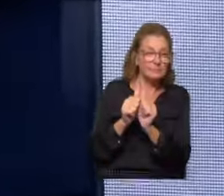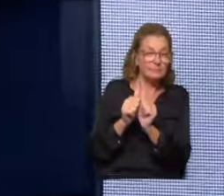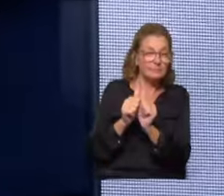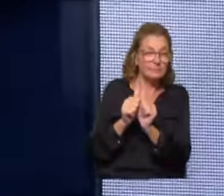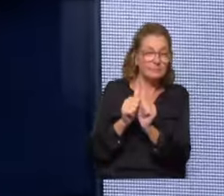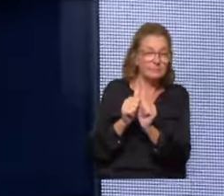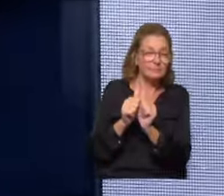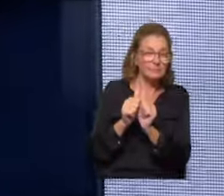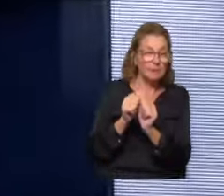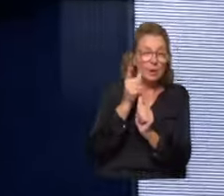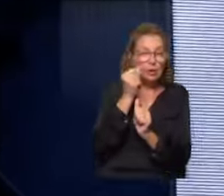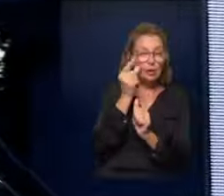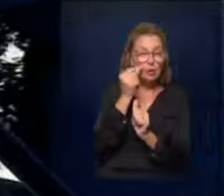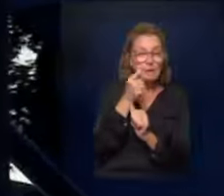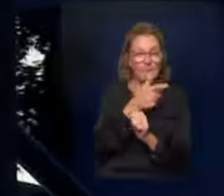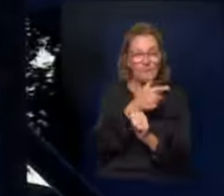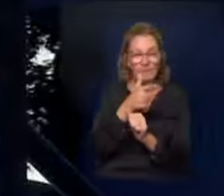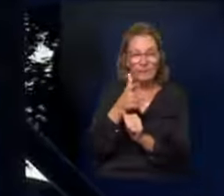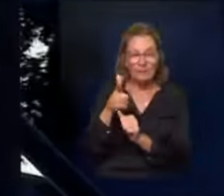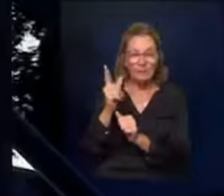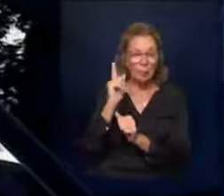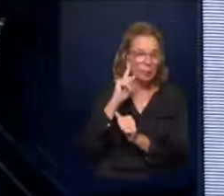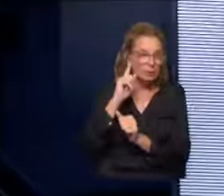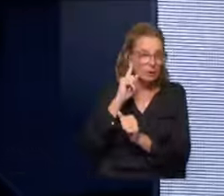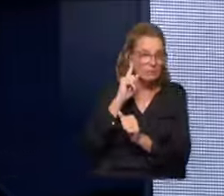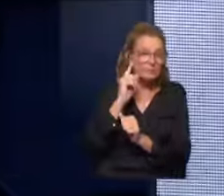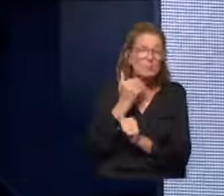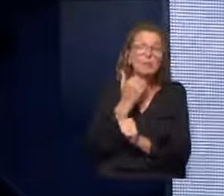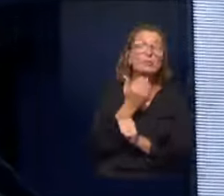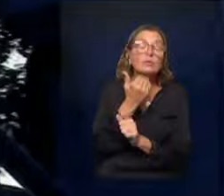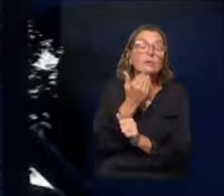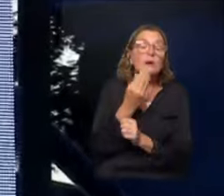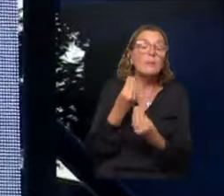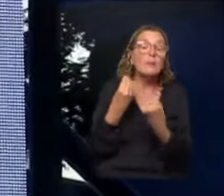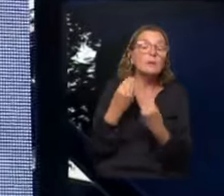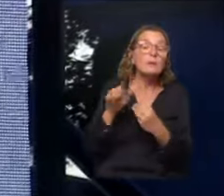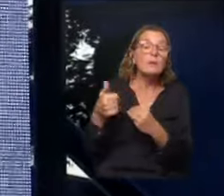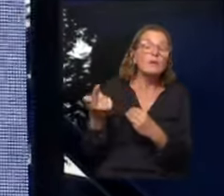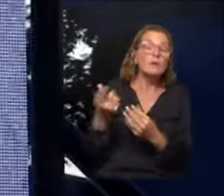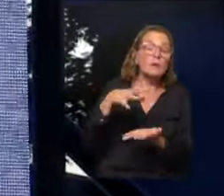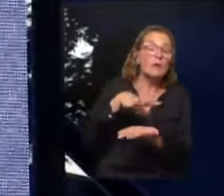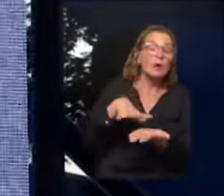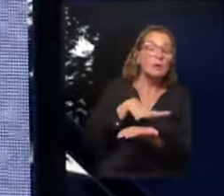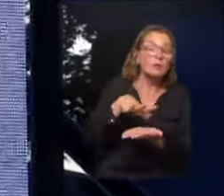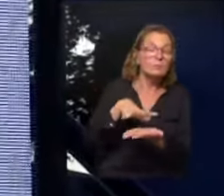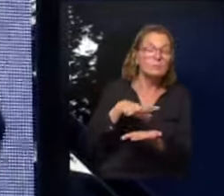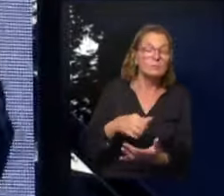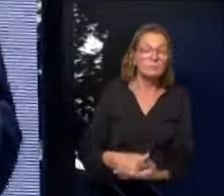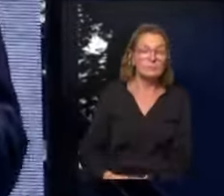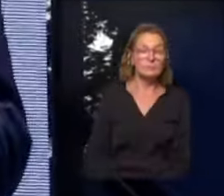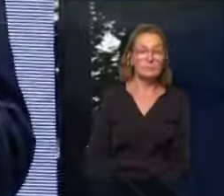el descanso es el de la balacera, que andás a ver qué es lo que está pasando en ese barrio.